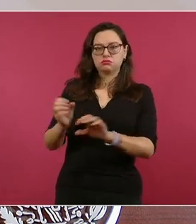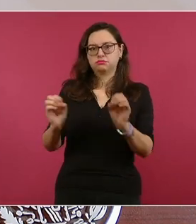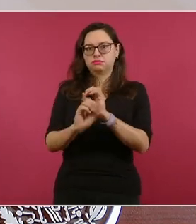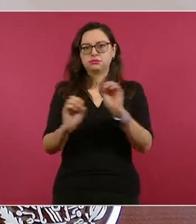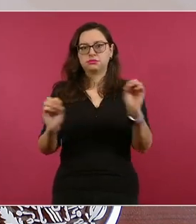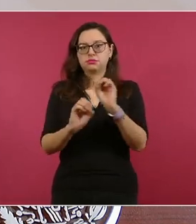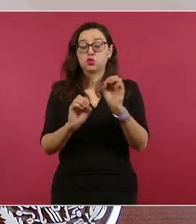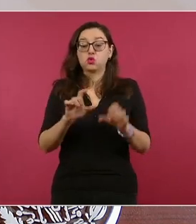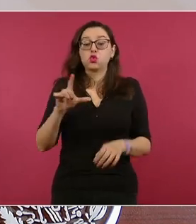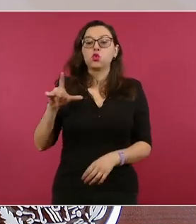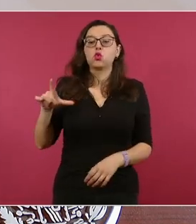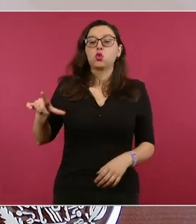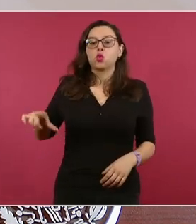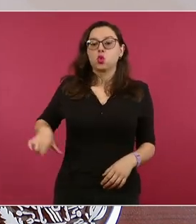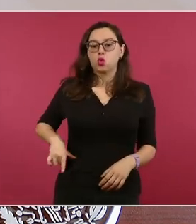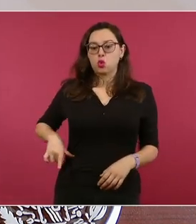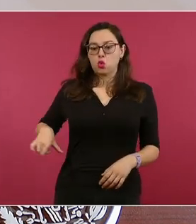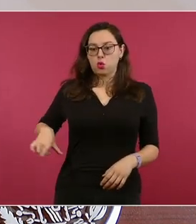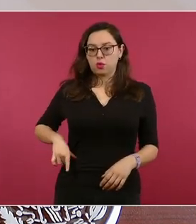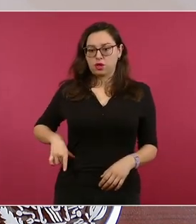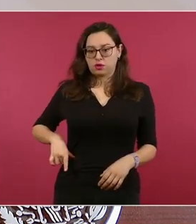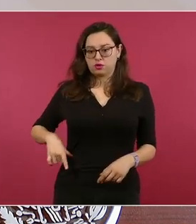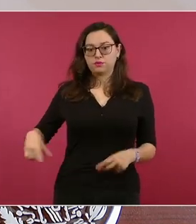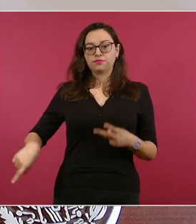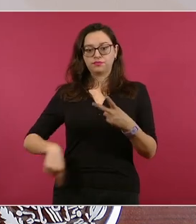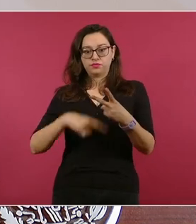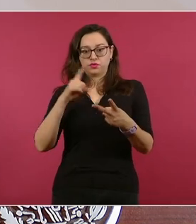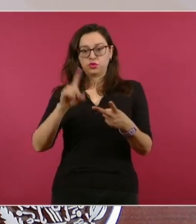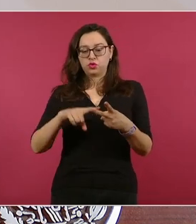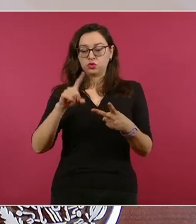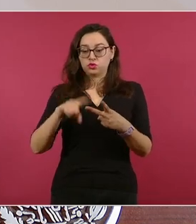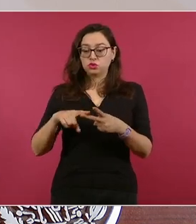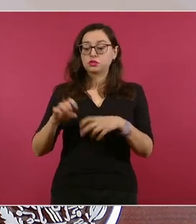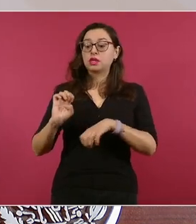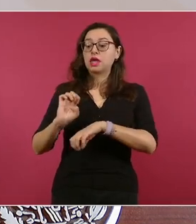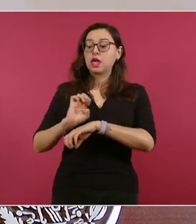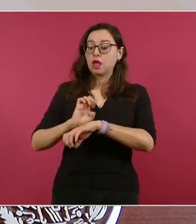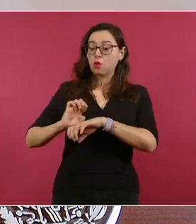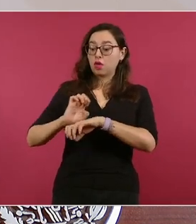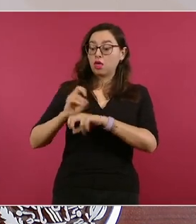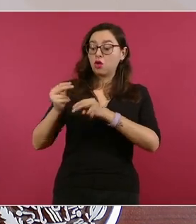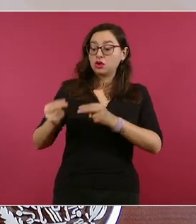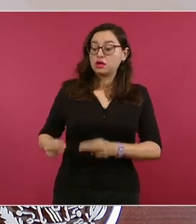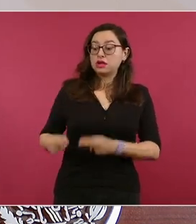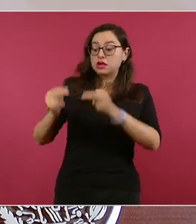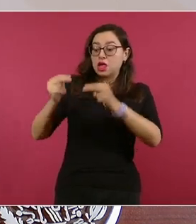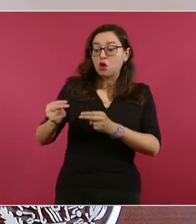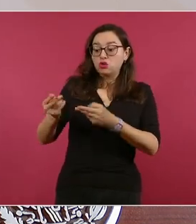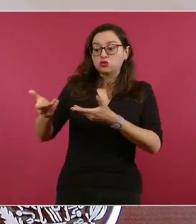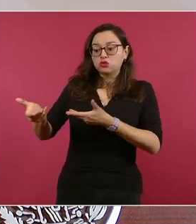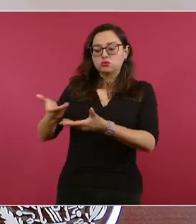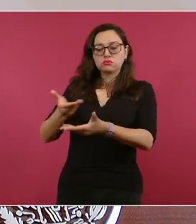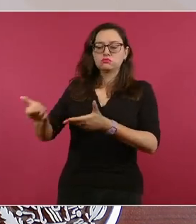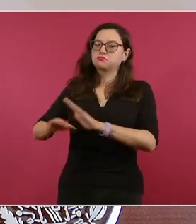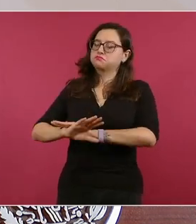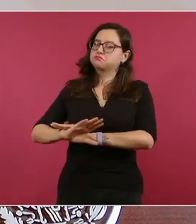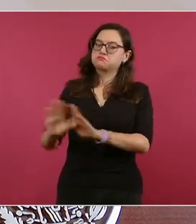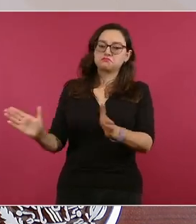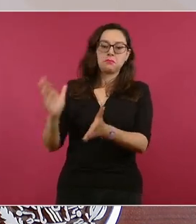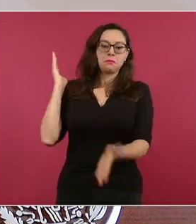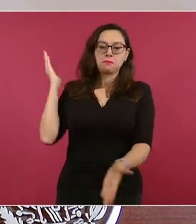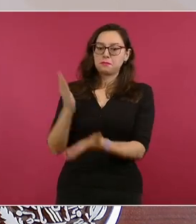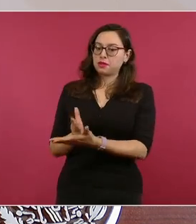hemos suspendido las relaciones comerciales con Ecuador, en el sentido de que estábamos negociando un tratado de libre comercio y